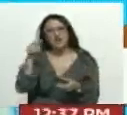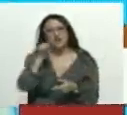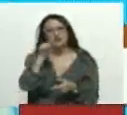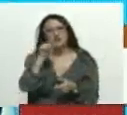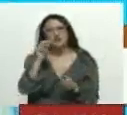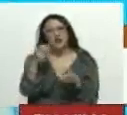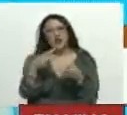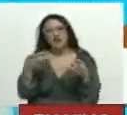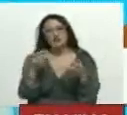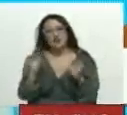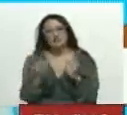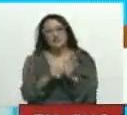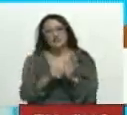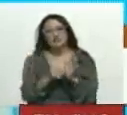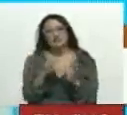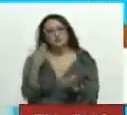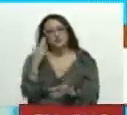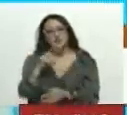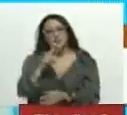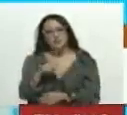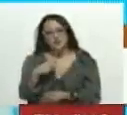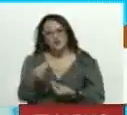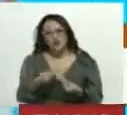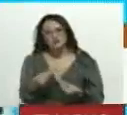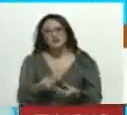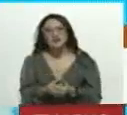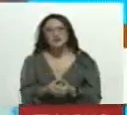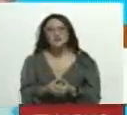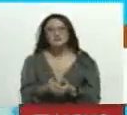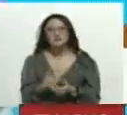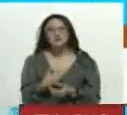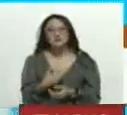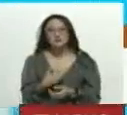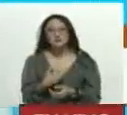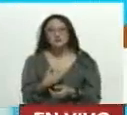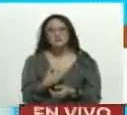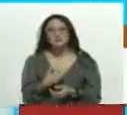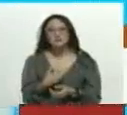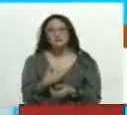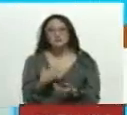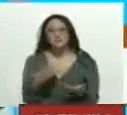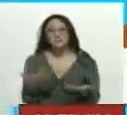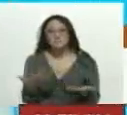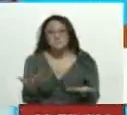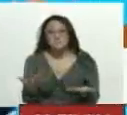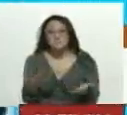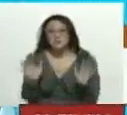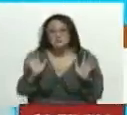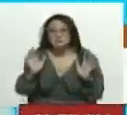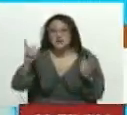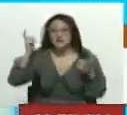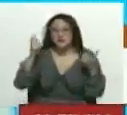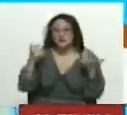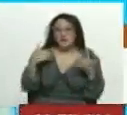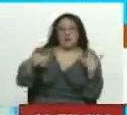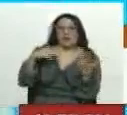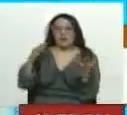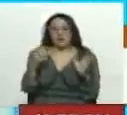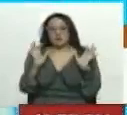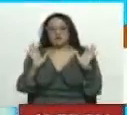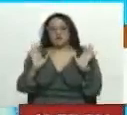sabes la pregunta que te voy a hacer verdad yo al principio y al principio le digo bueno este comandante Pues fue todo como atropellado